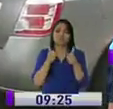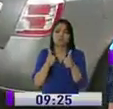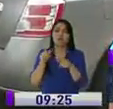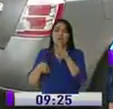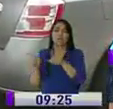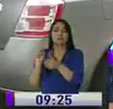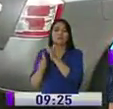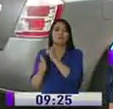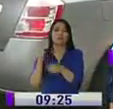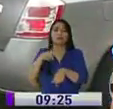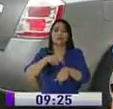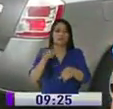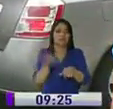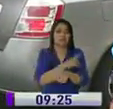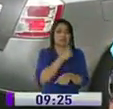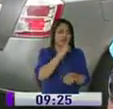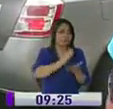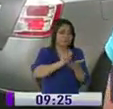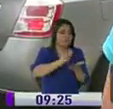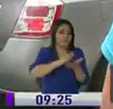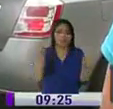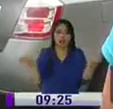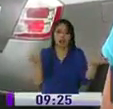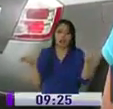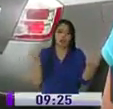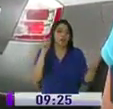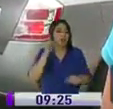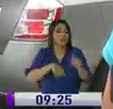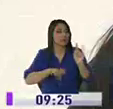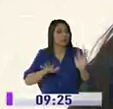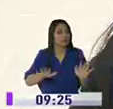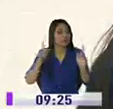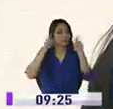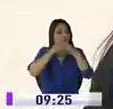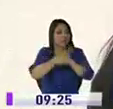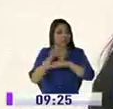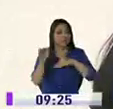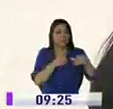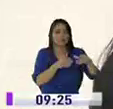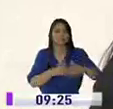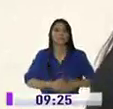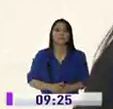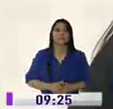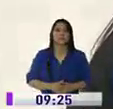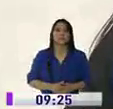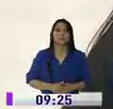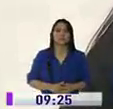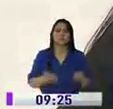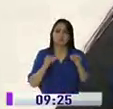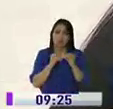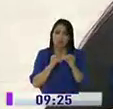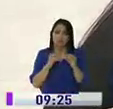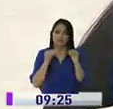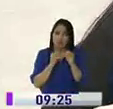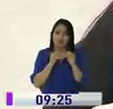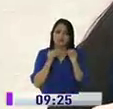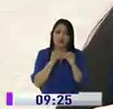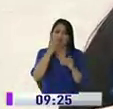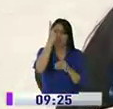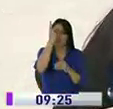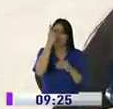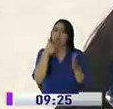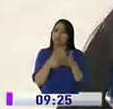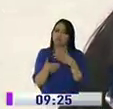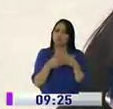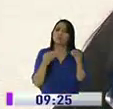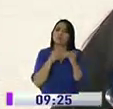a veces no tienen mucho tiempo para realizar esas tareas. Se mantengan más realizado y así hagan a más investigaciones